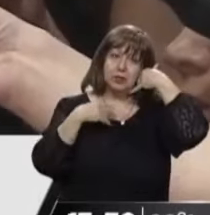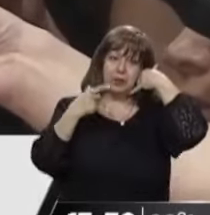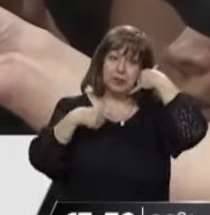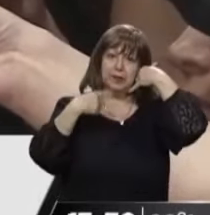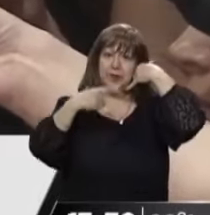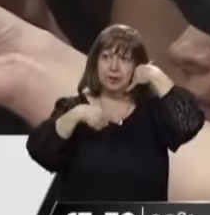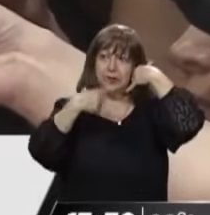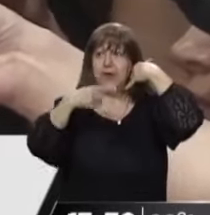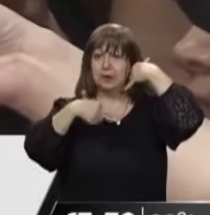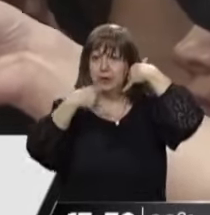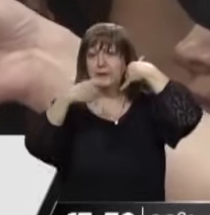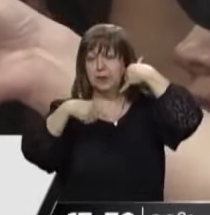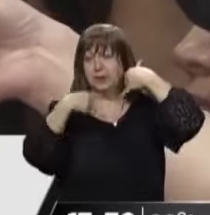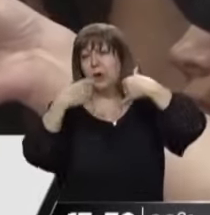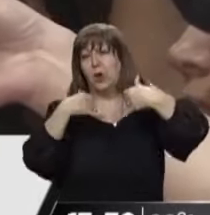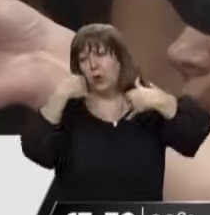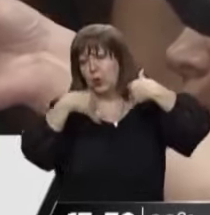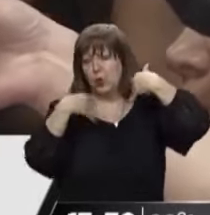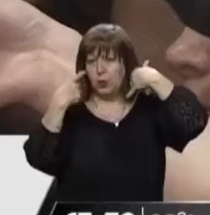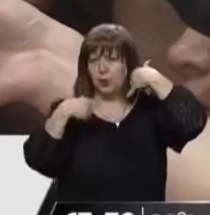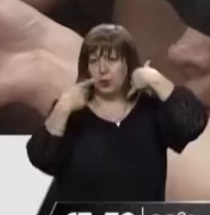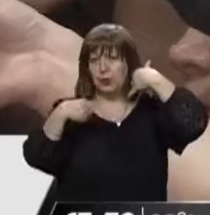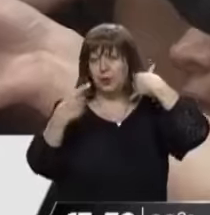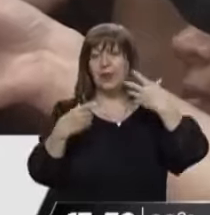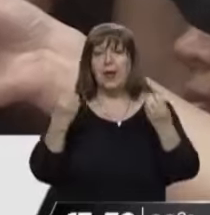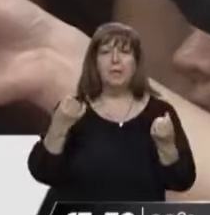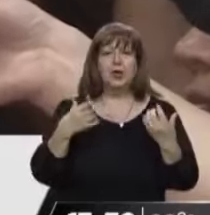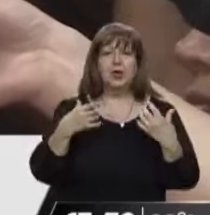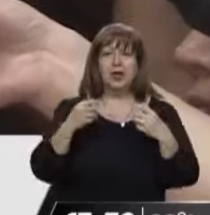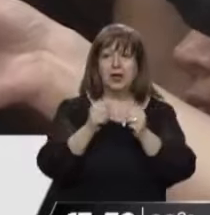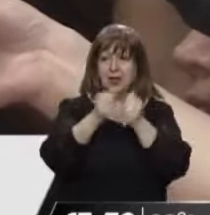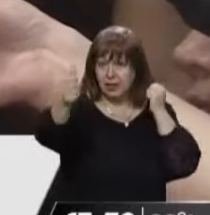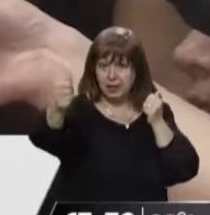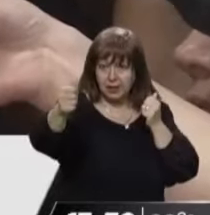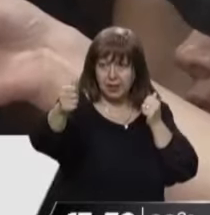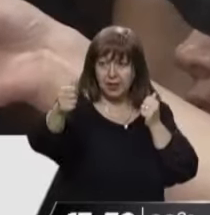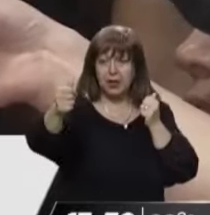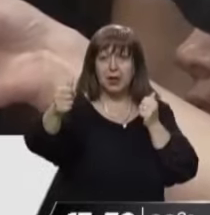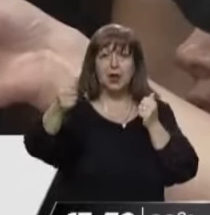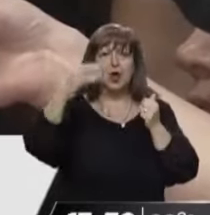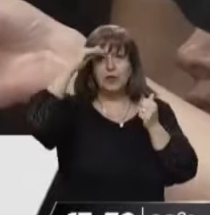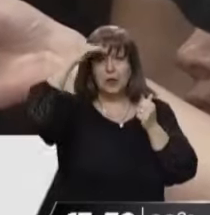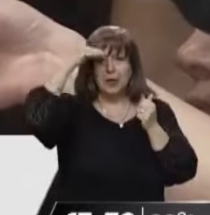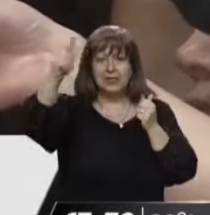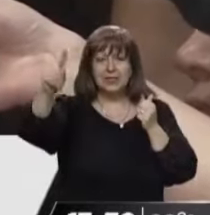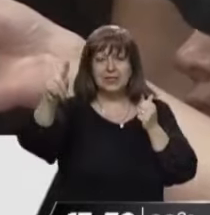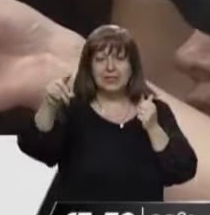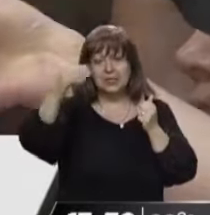él y todo lo demás. Y te digo francamente... Porque se hablaba de un distanciamiento. No.